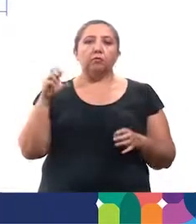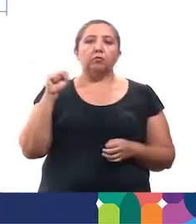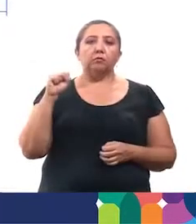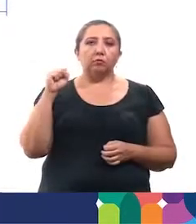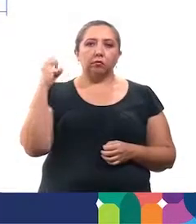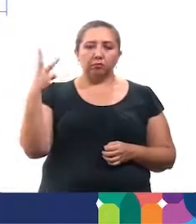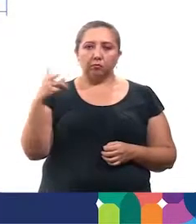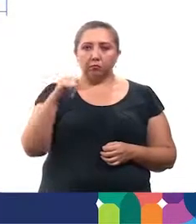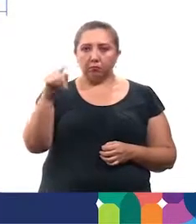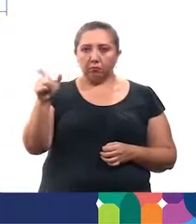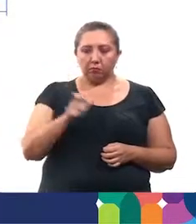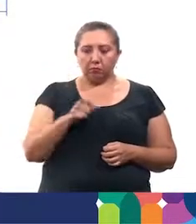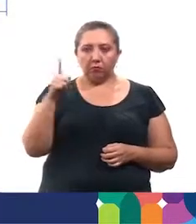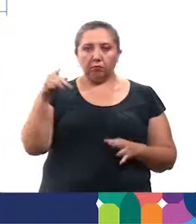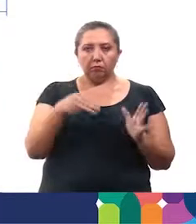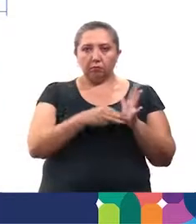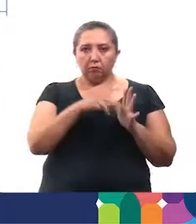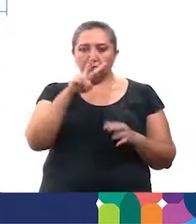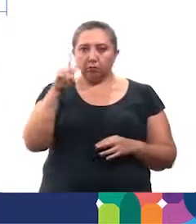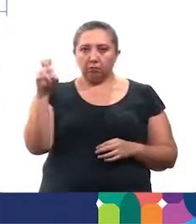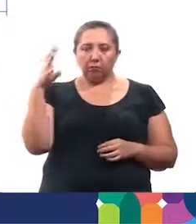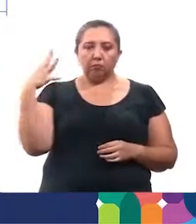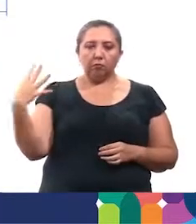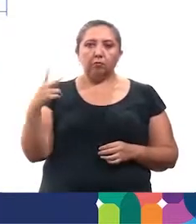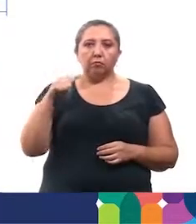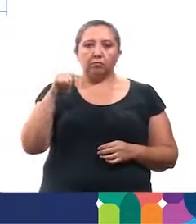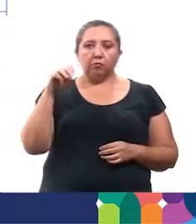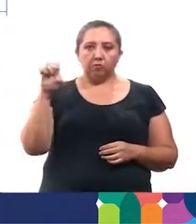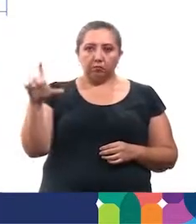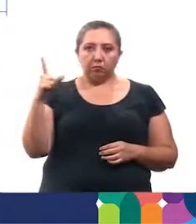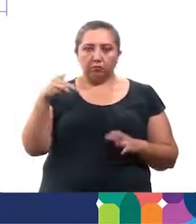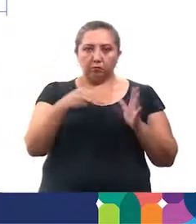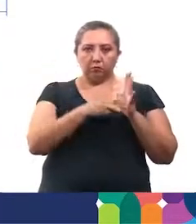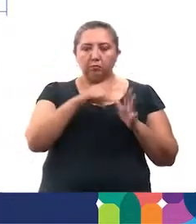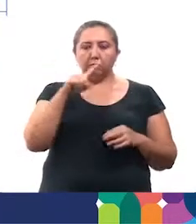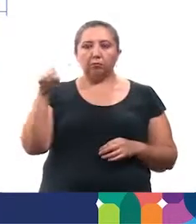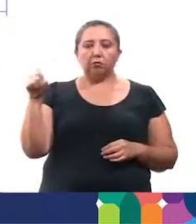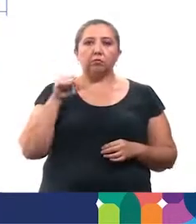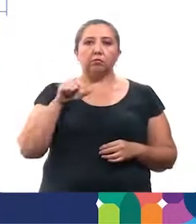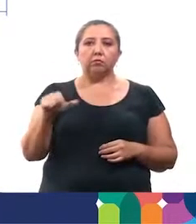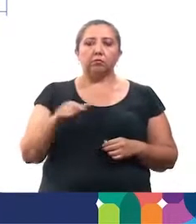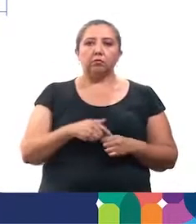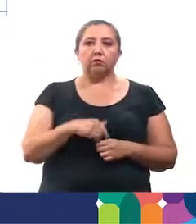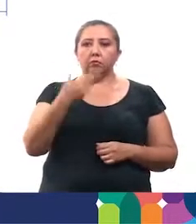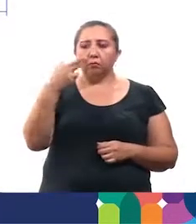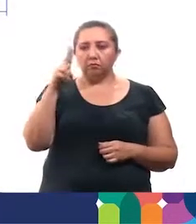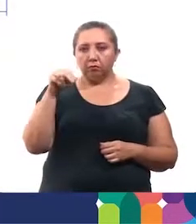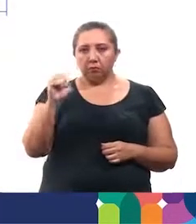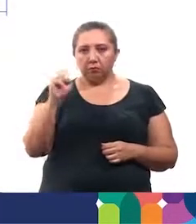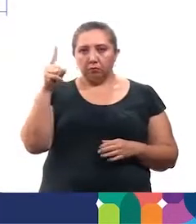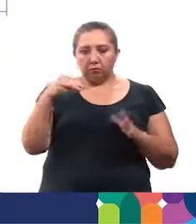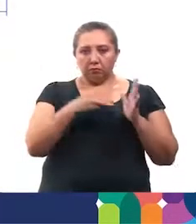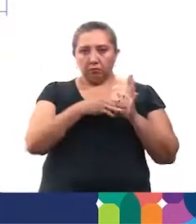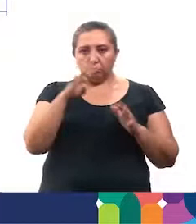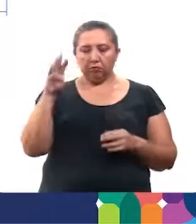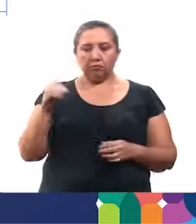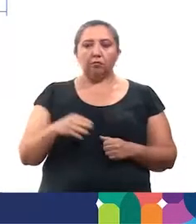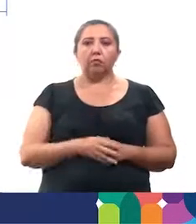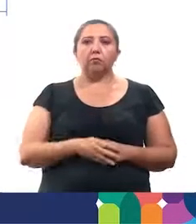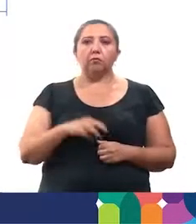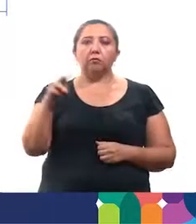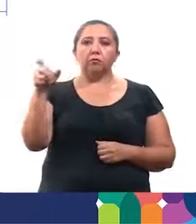1,863, Tecash, 1,204, Motul, 1,117, Junucmá,